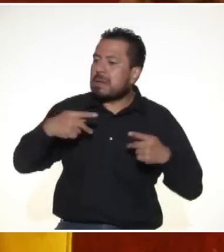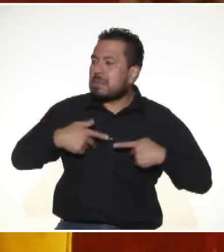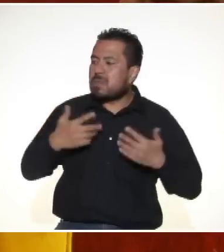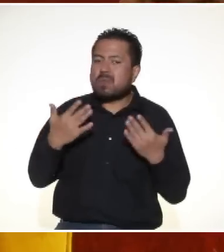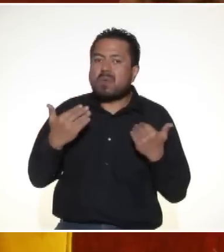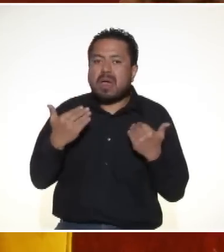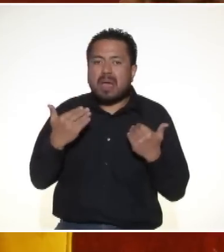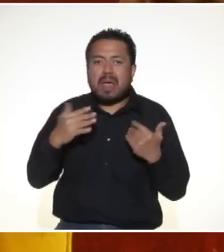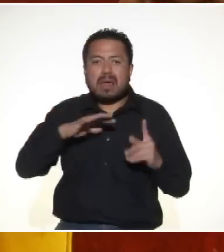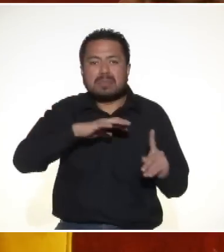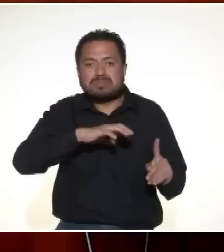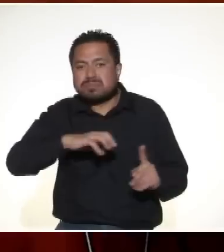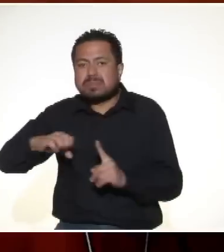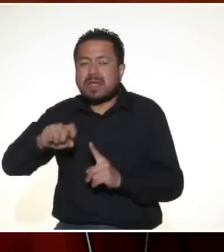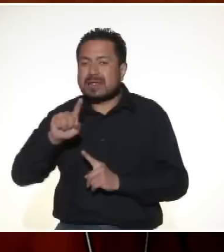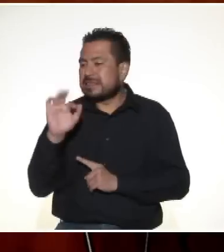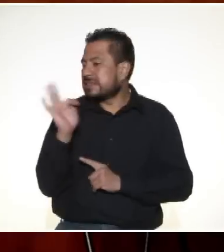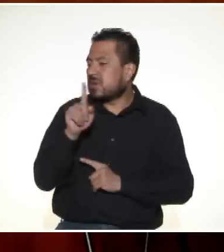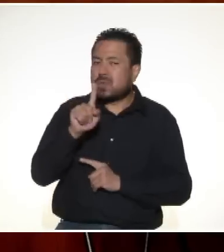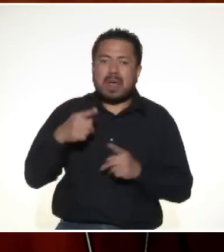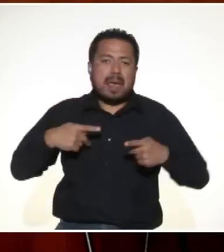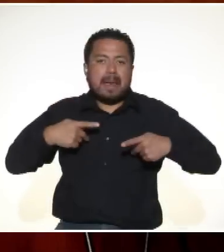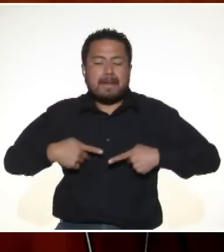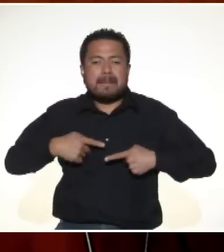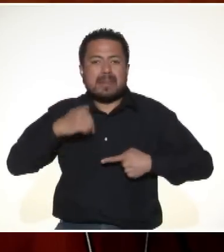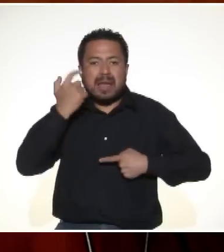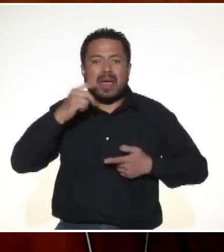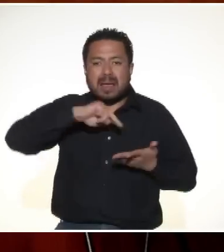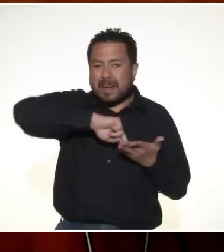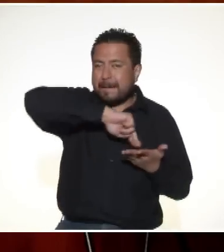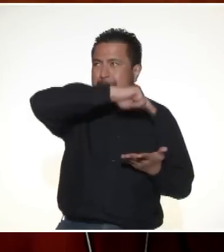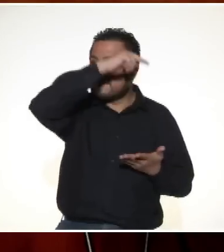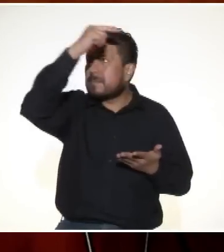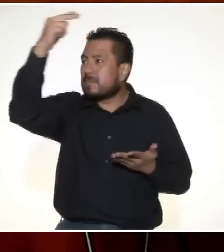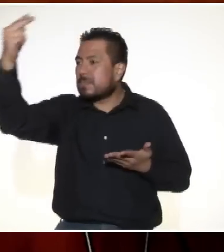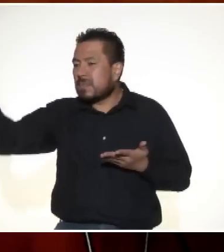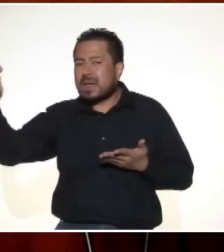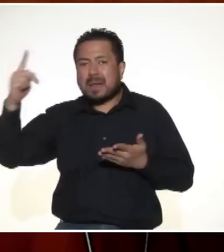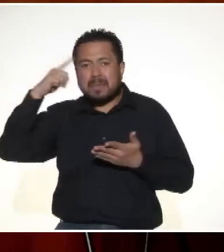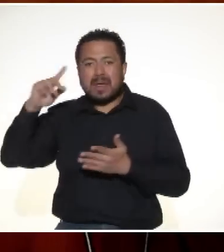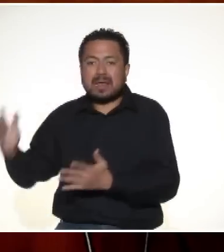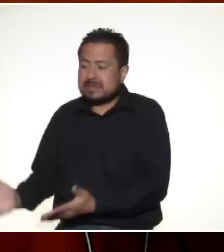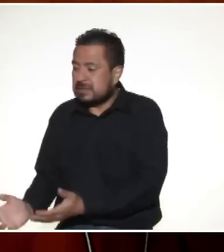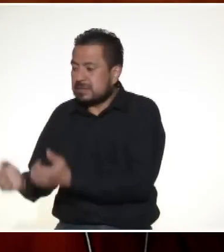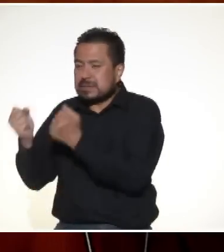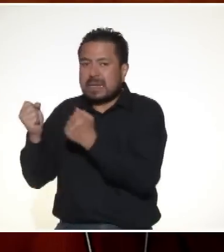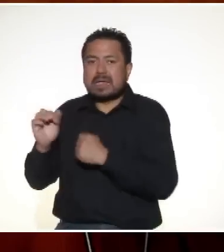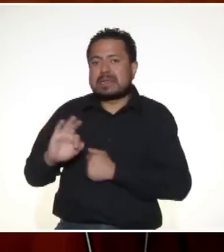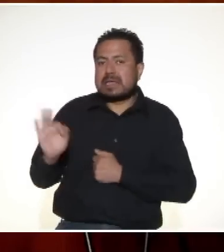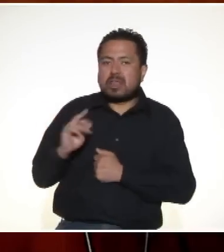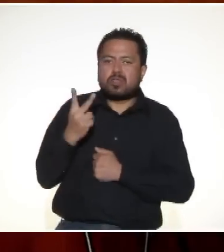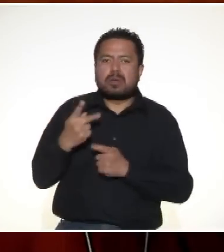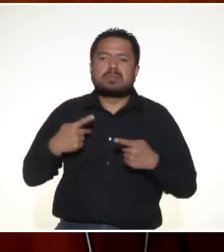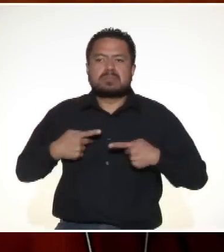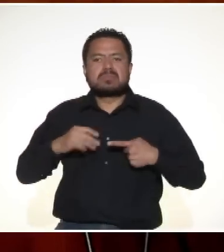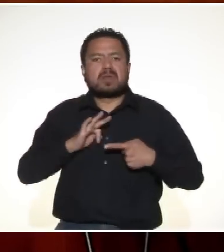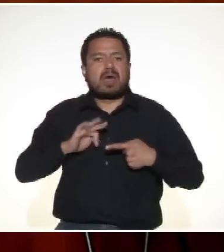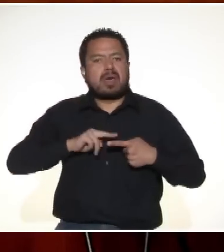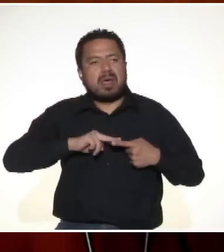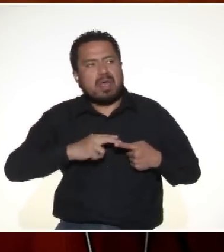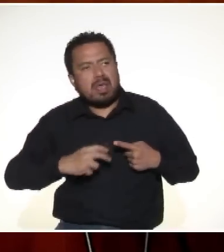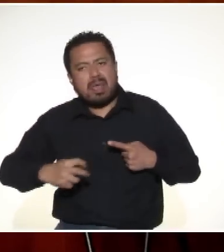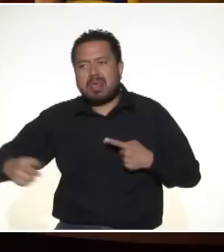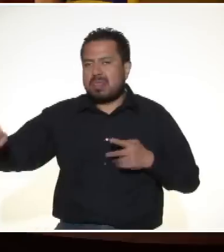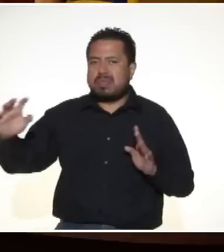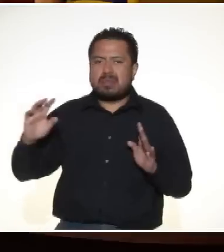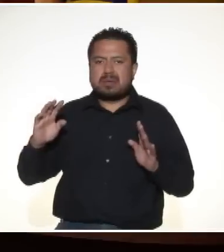corriente ya se la llevó. Y si una persona intenta aventarse o nadar para tratar de salvarla, lo más probable es que sean dos víctimas. Y retomando